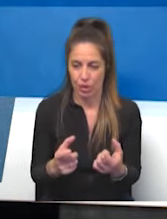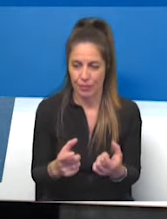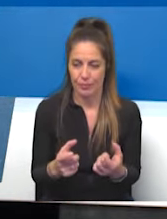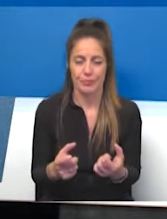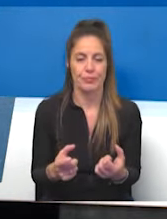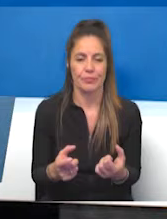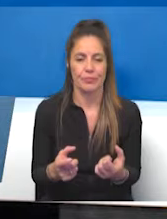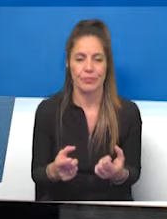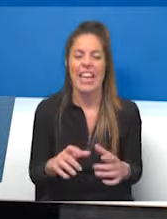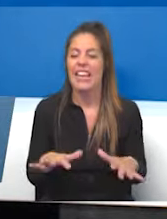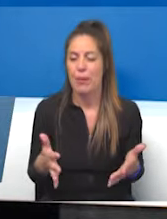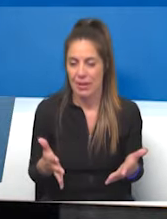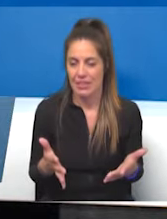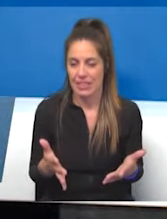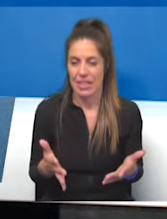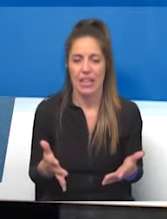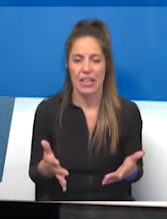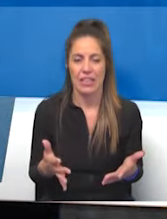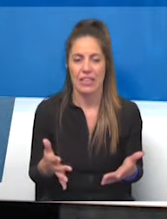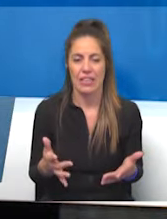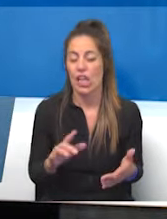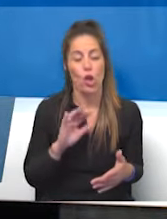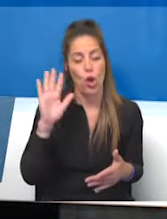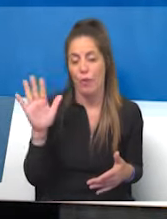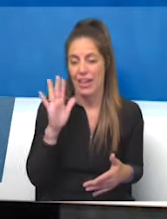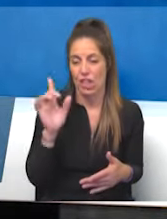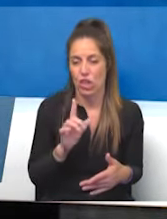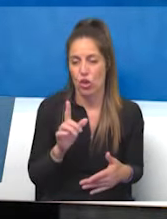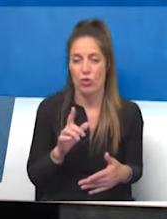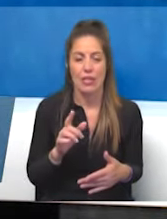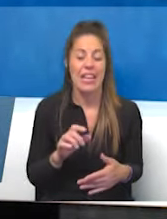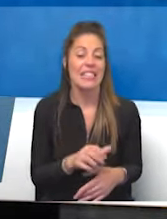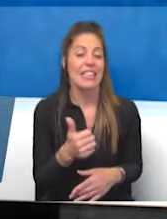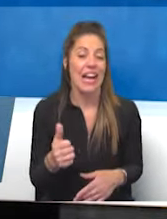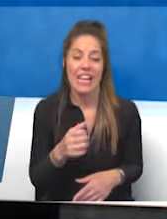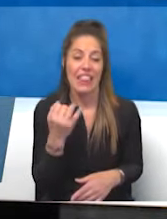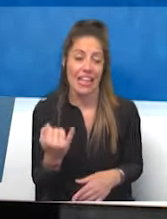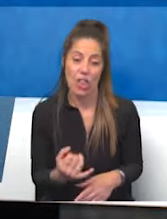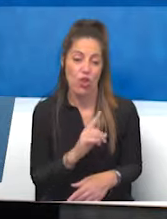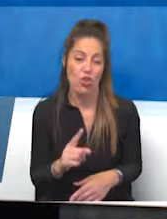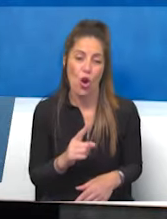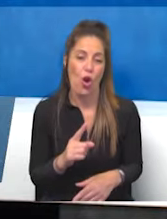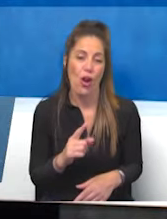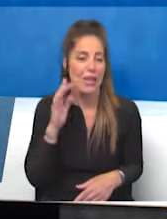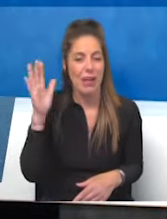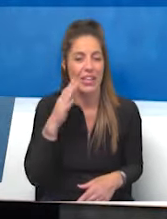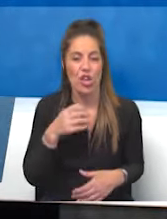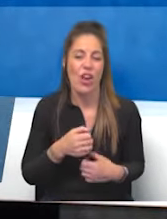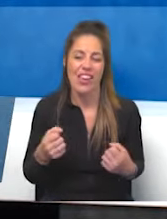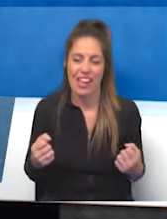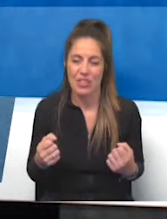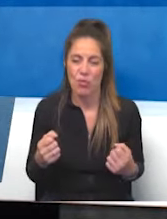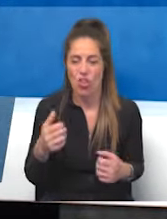corte qué pasaría que no lo imagino advierto que si gana Delgado No imagino el ánimo del frente amplio